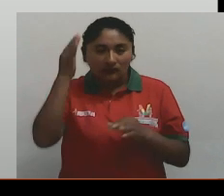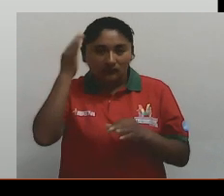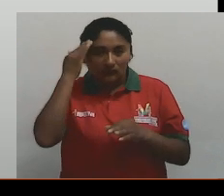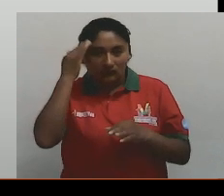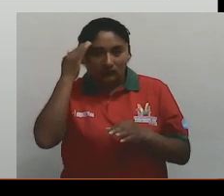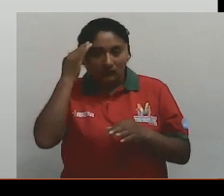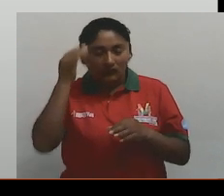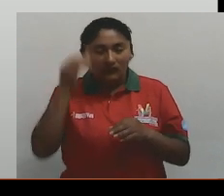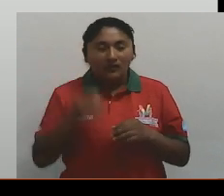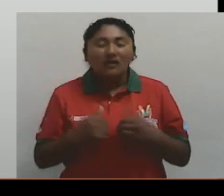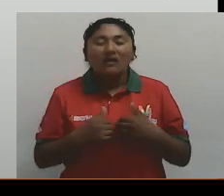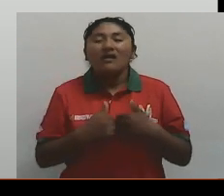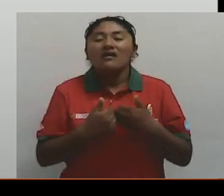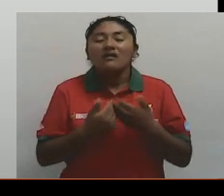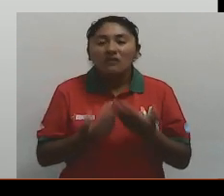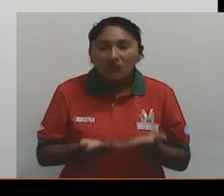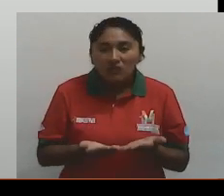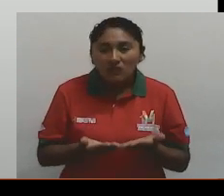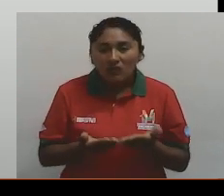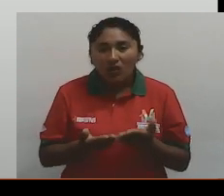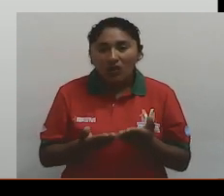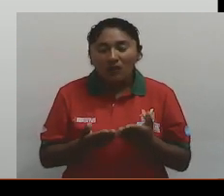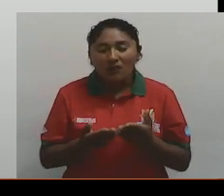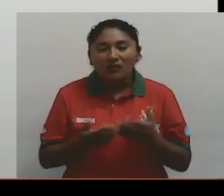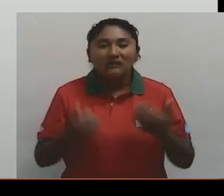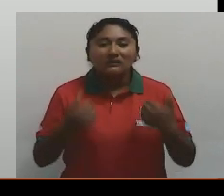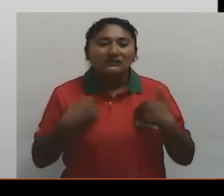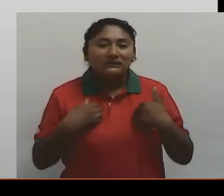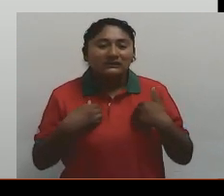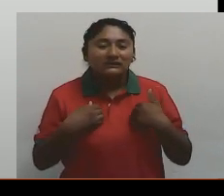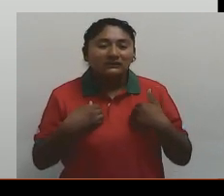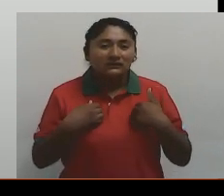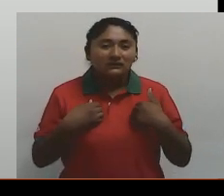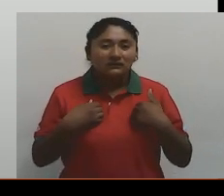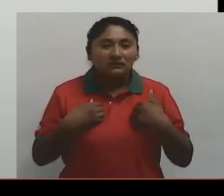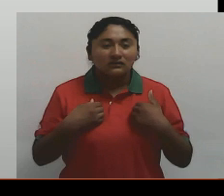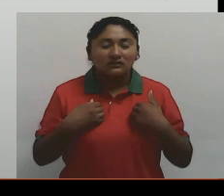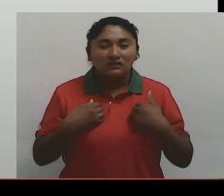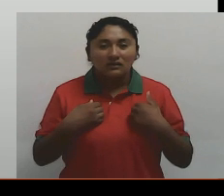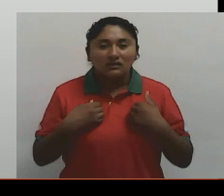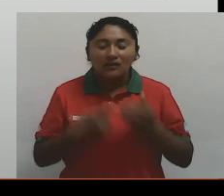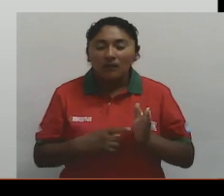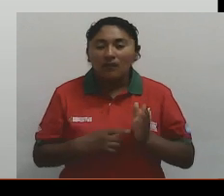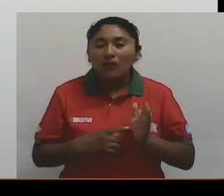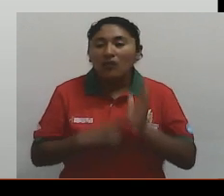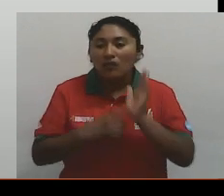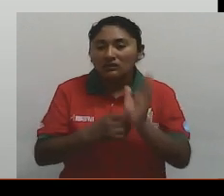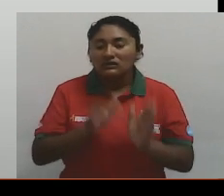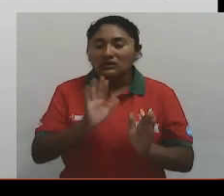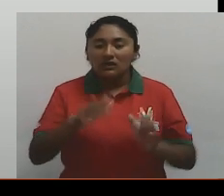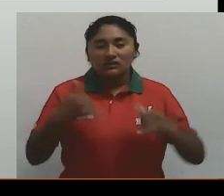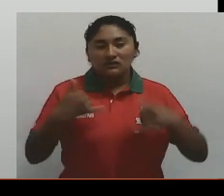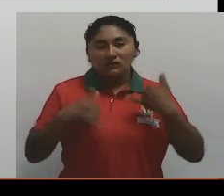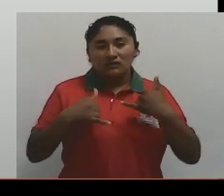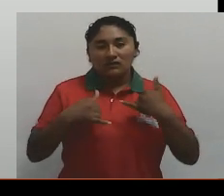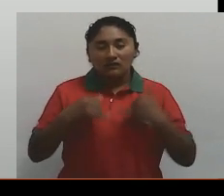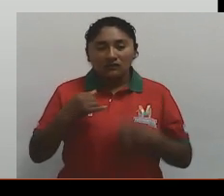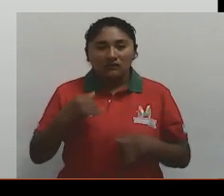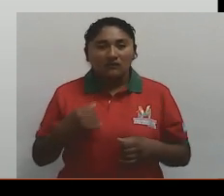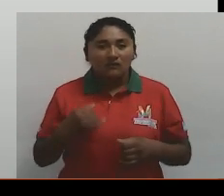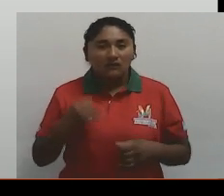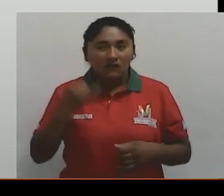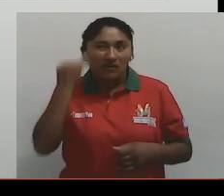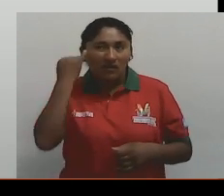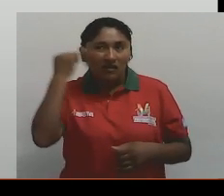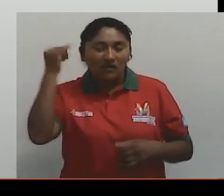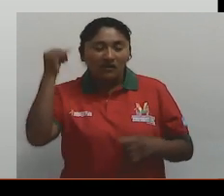también permite a los jugadores una libertad de expresión para entusiasmar a los espectadores y televidentes. La imagen del voleibol se incrementa cada día